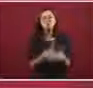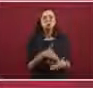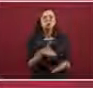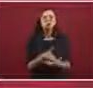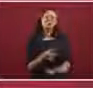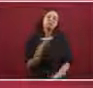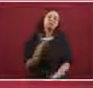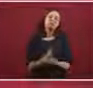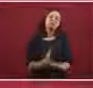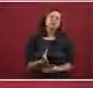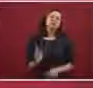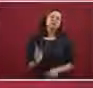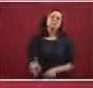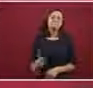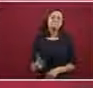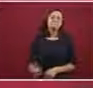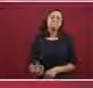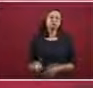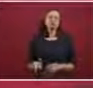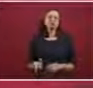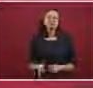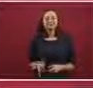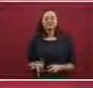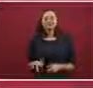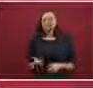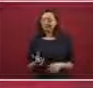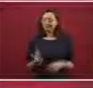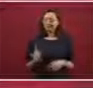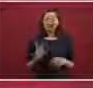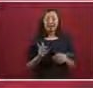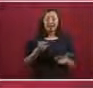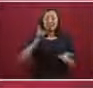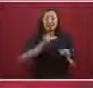simulación. Entonces, hay que quitar